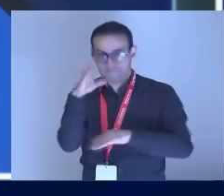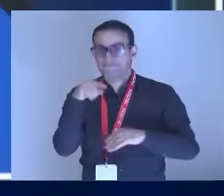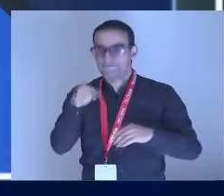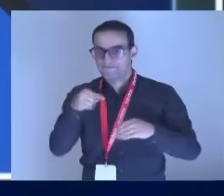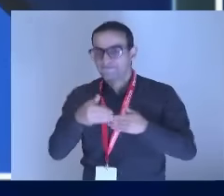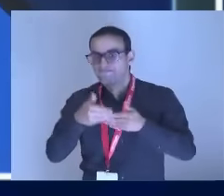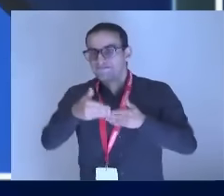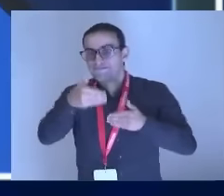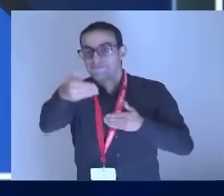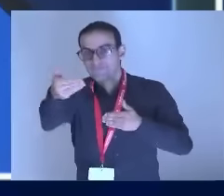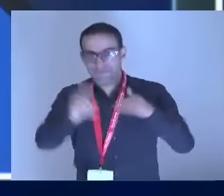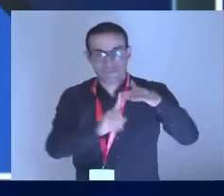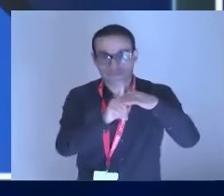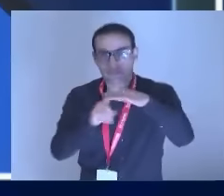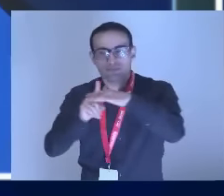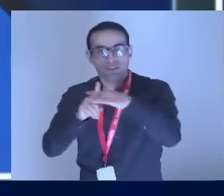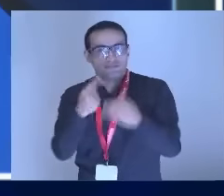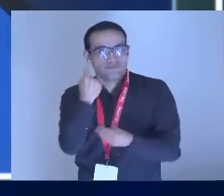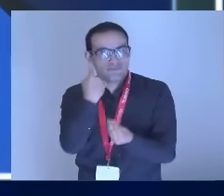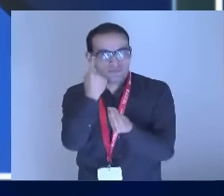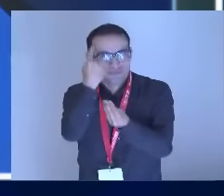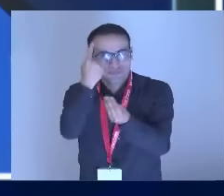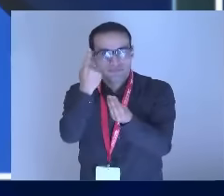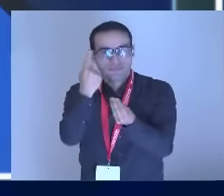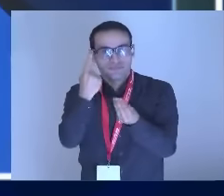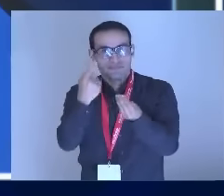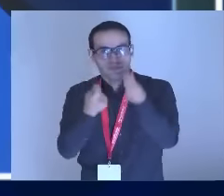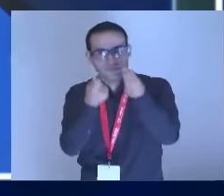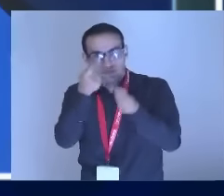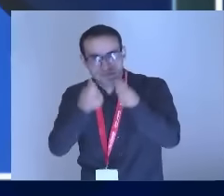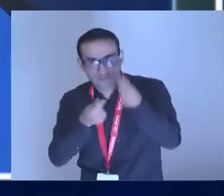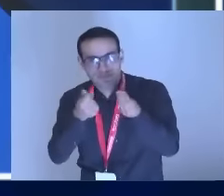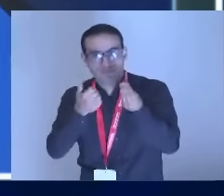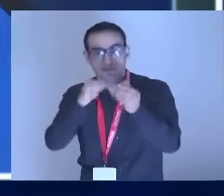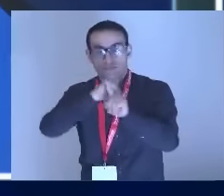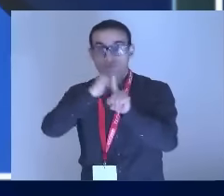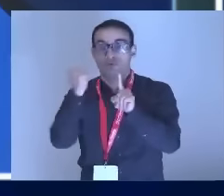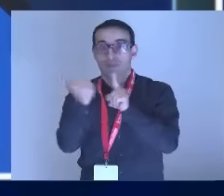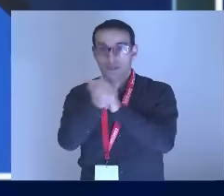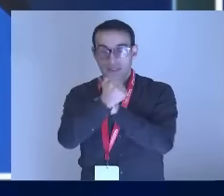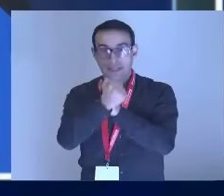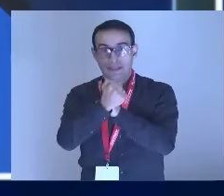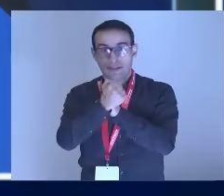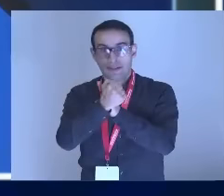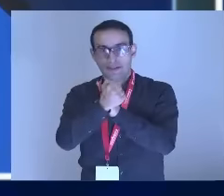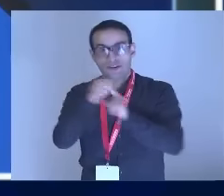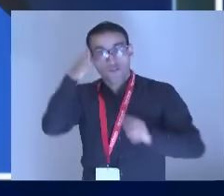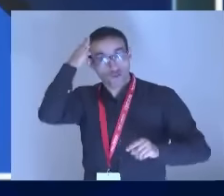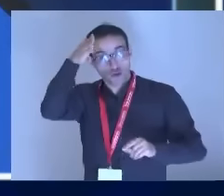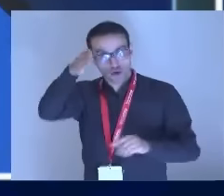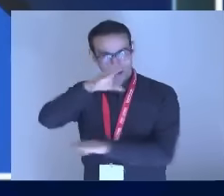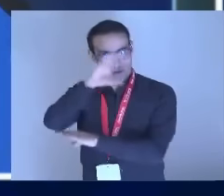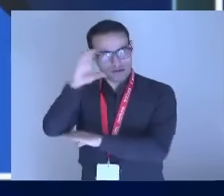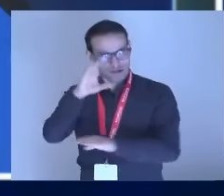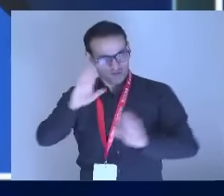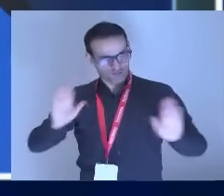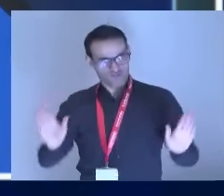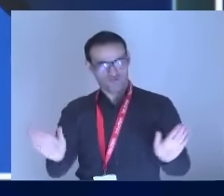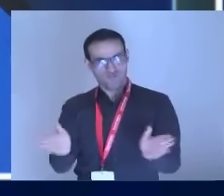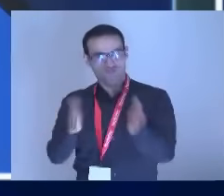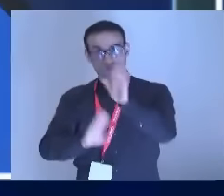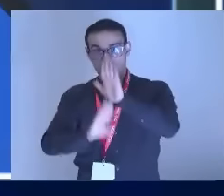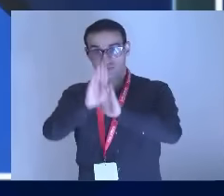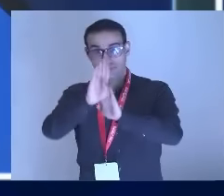económica y por supuesto social en juego está el destino de nuestro país y son